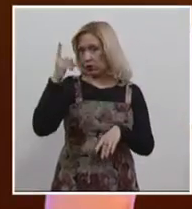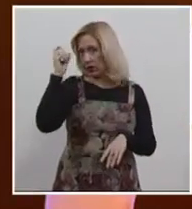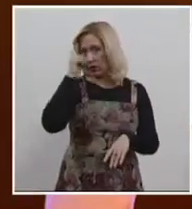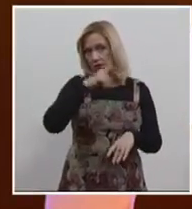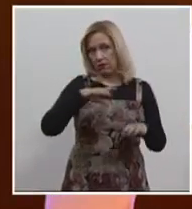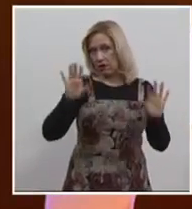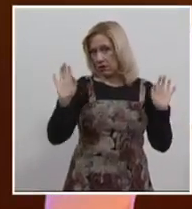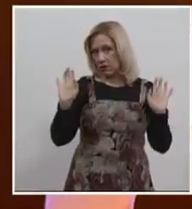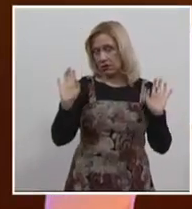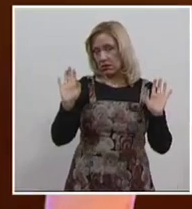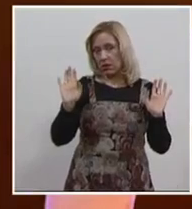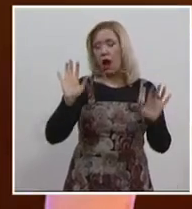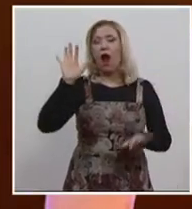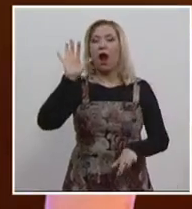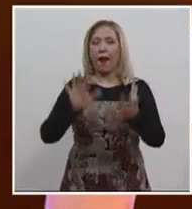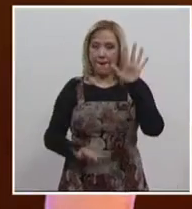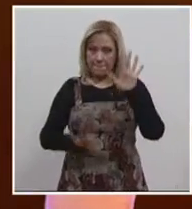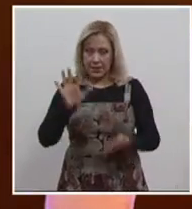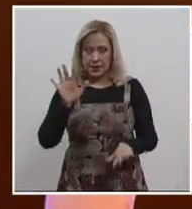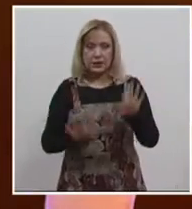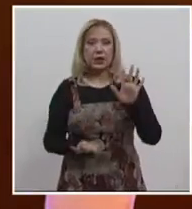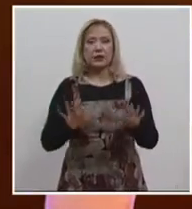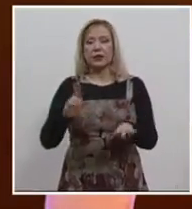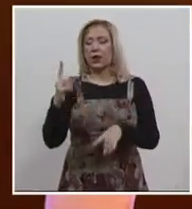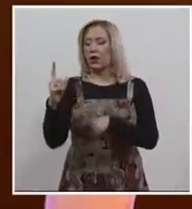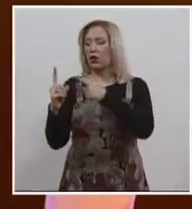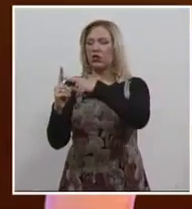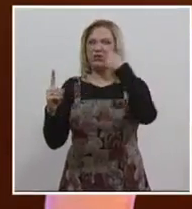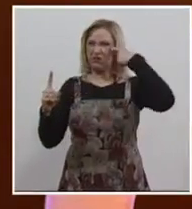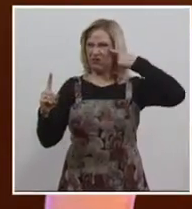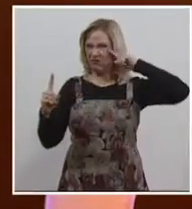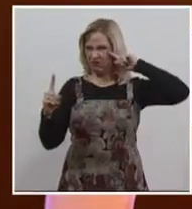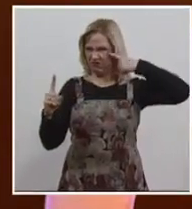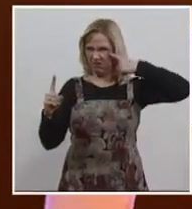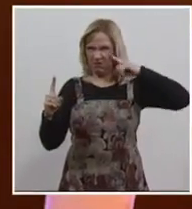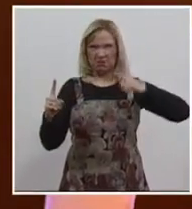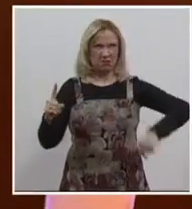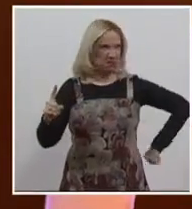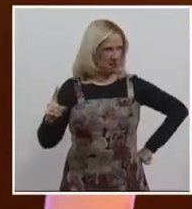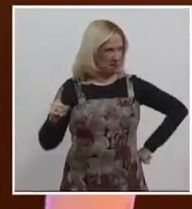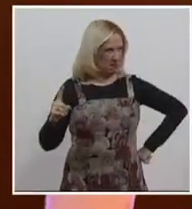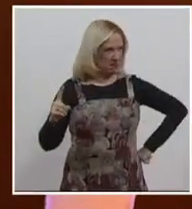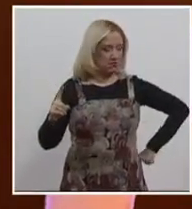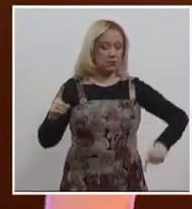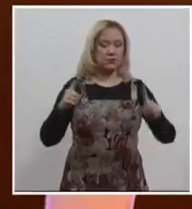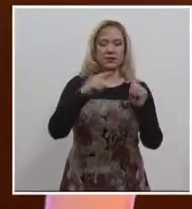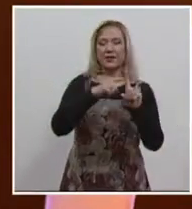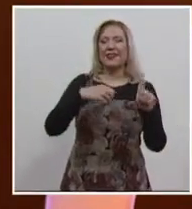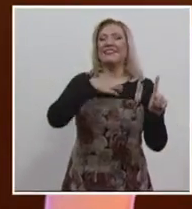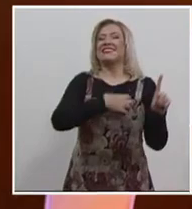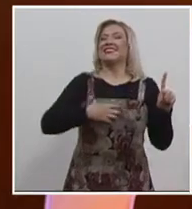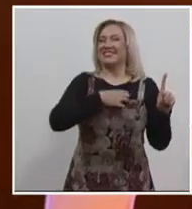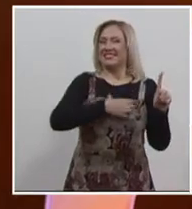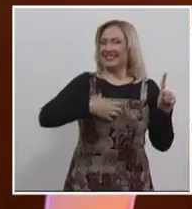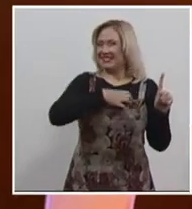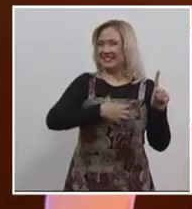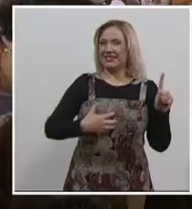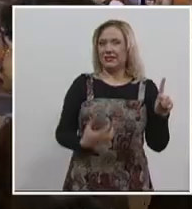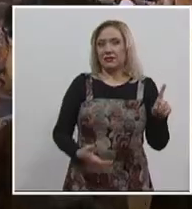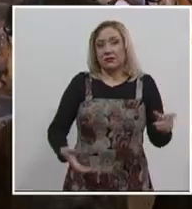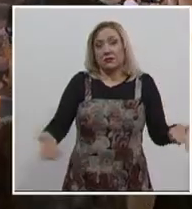son dos partes. Una va a quedar muy molesta, la otra pues no va a quedar tan molesta, va a quedar muy